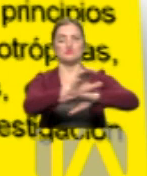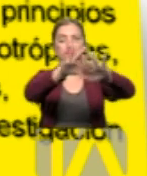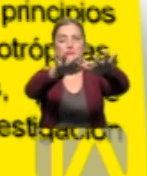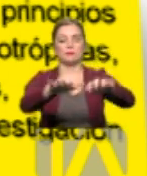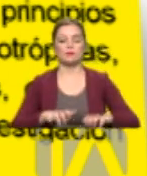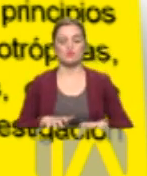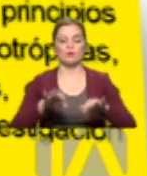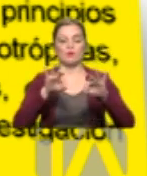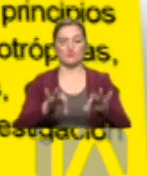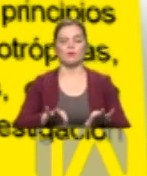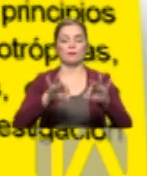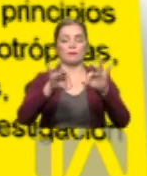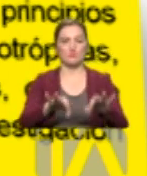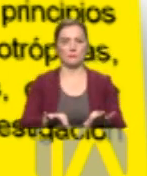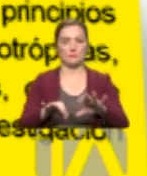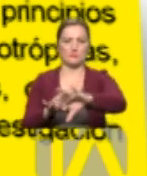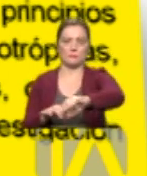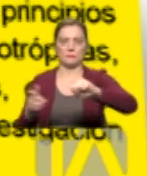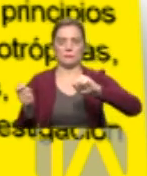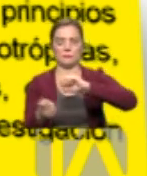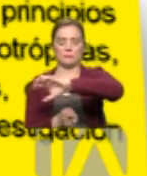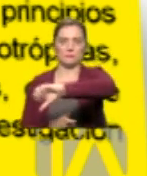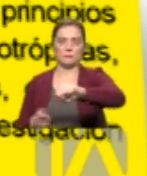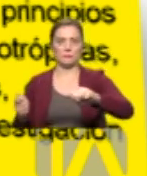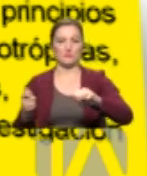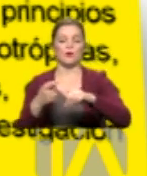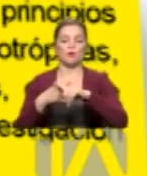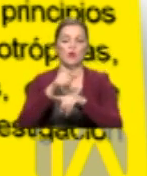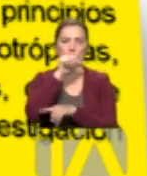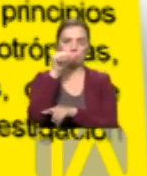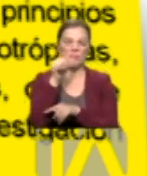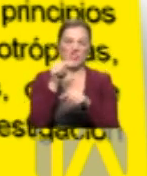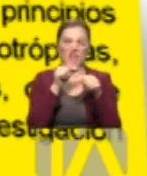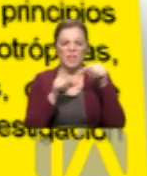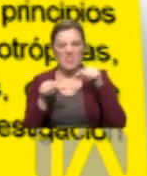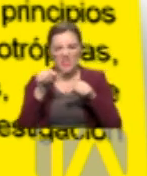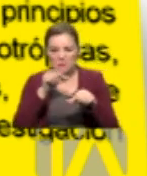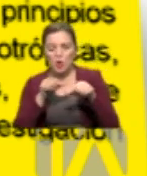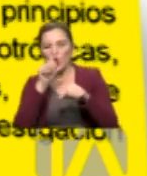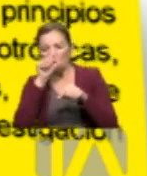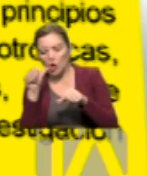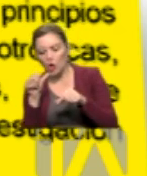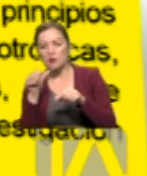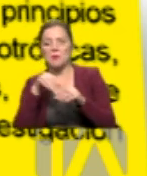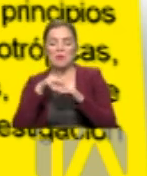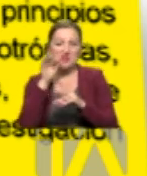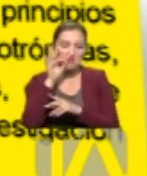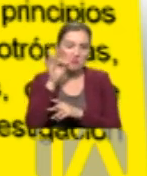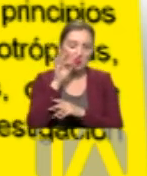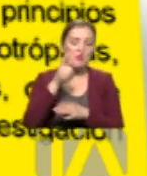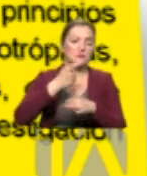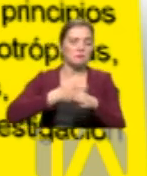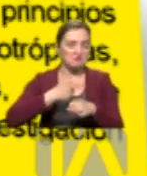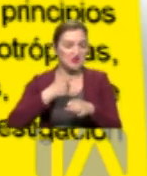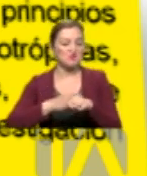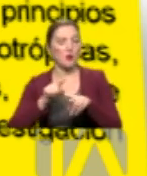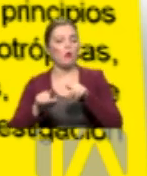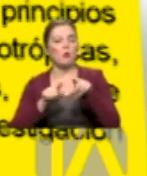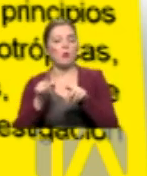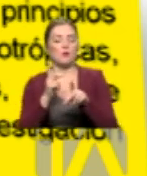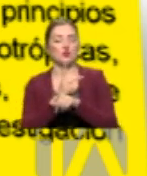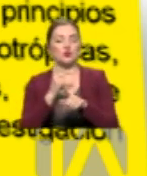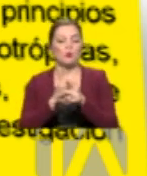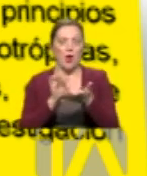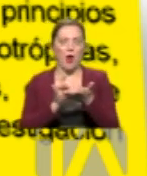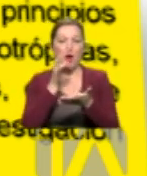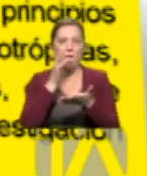cosecha de plantas que contengan principios activos de sustancias estupefacientes y psicotrópicas, exclusivamente para la